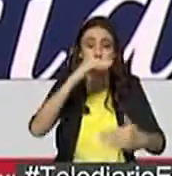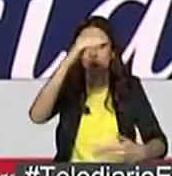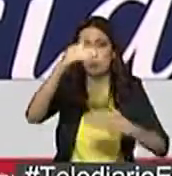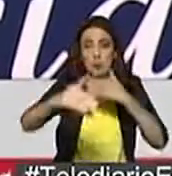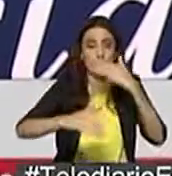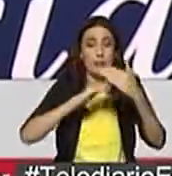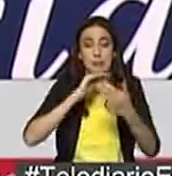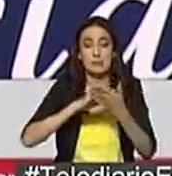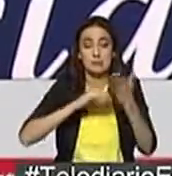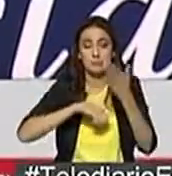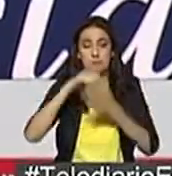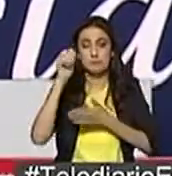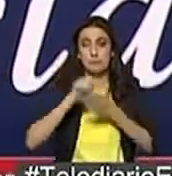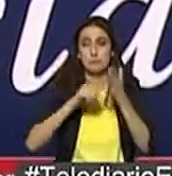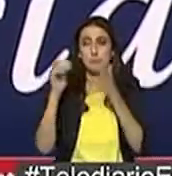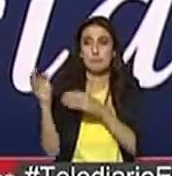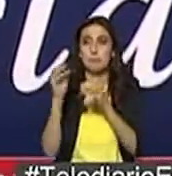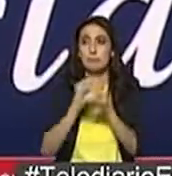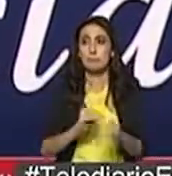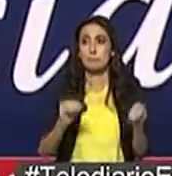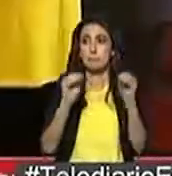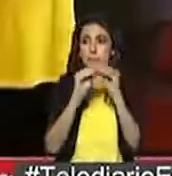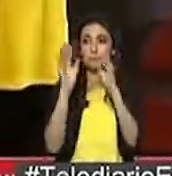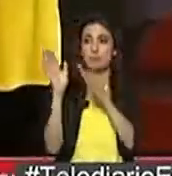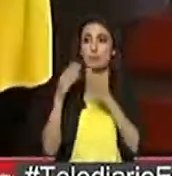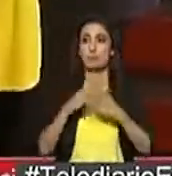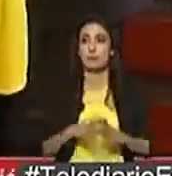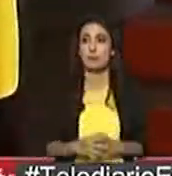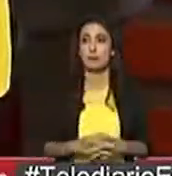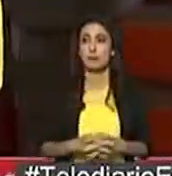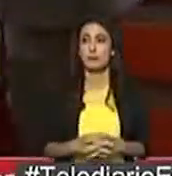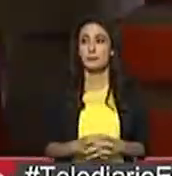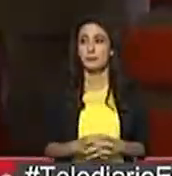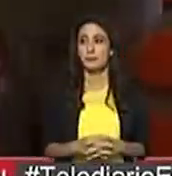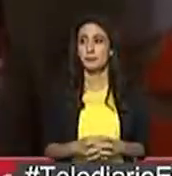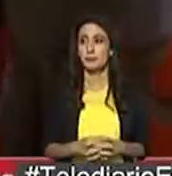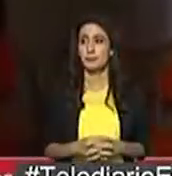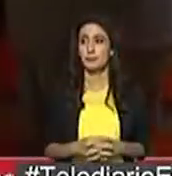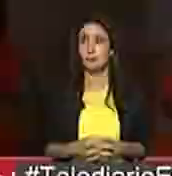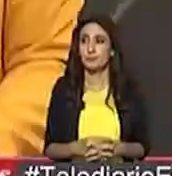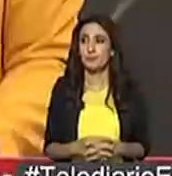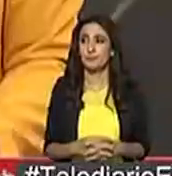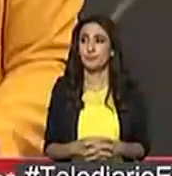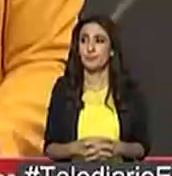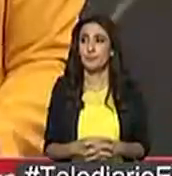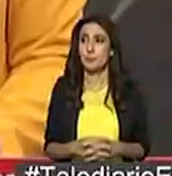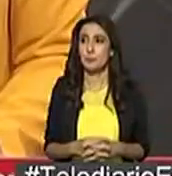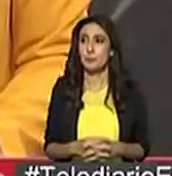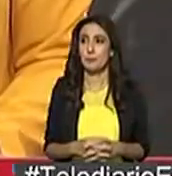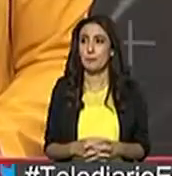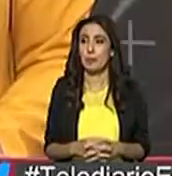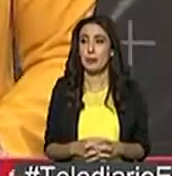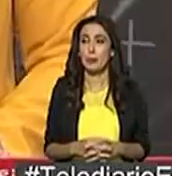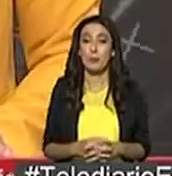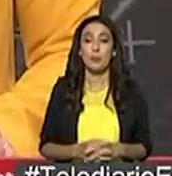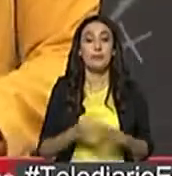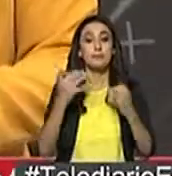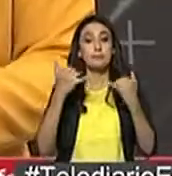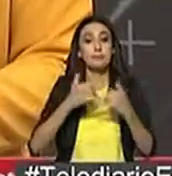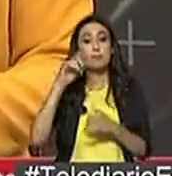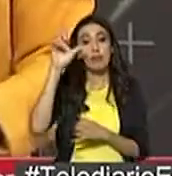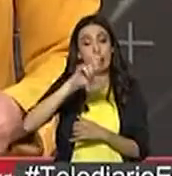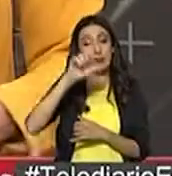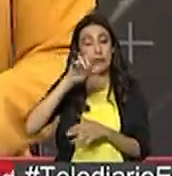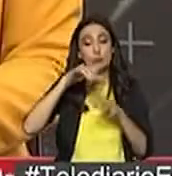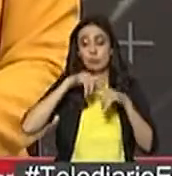trámite de los recursos que están pendientes. Jennifer Espinosa, Medios Públicos. Este lunes continuó